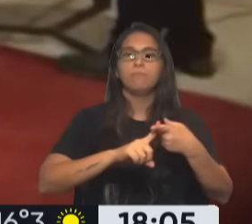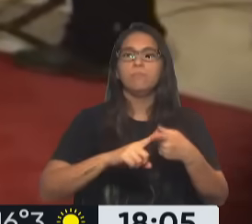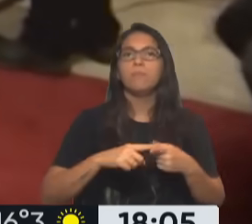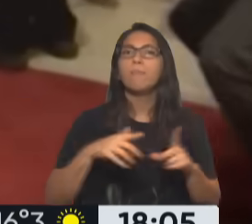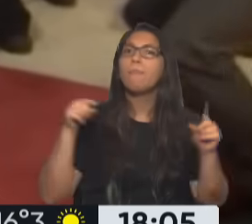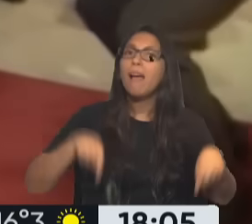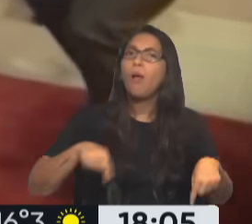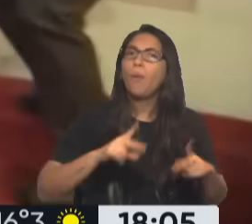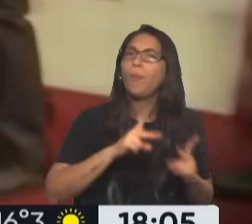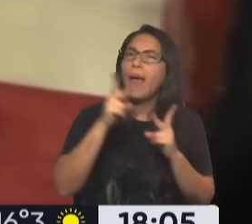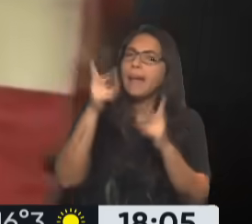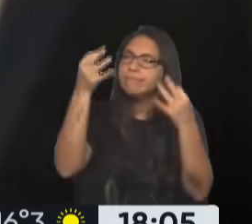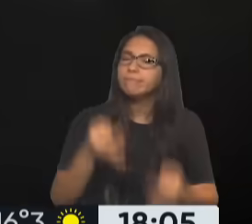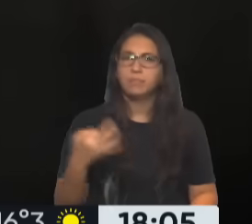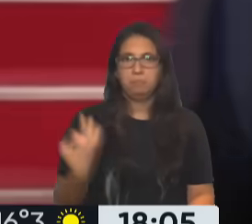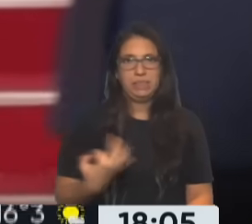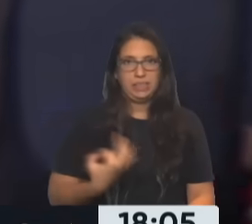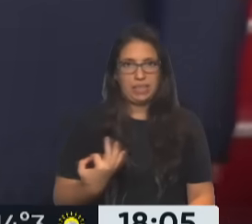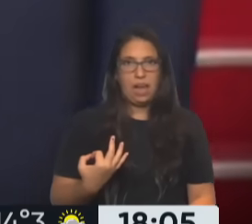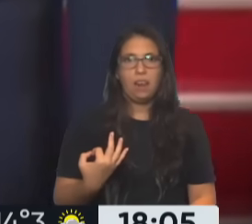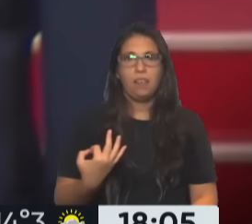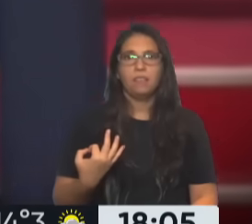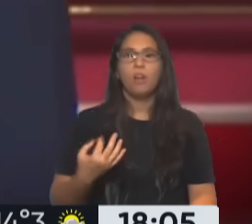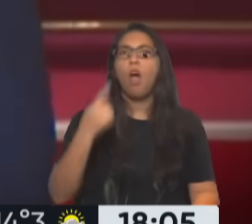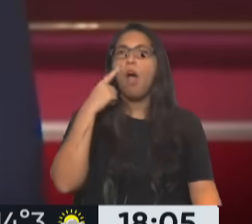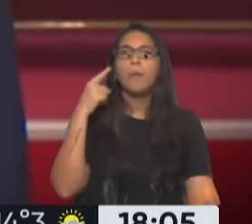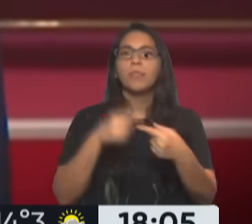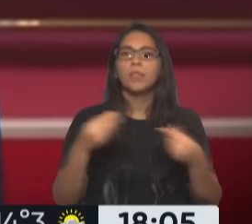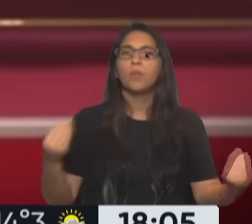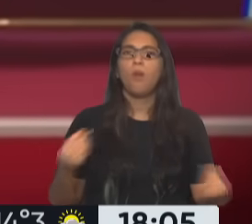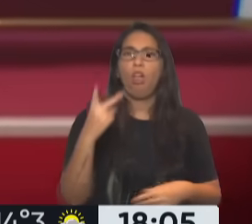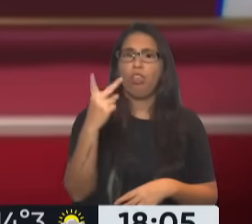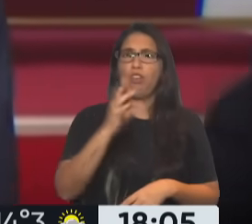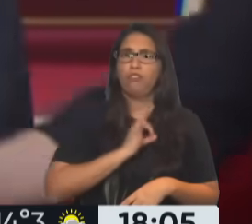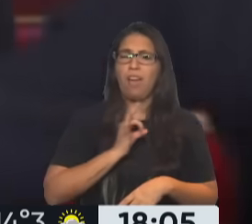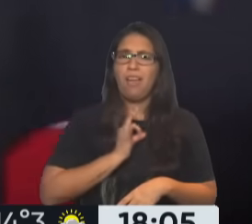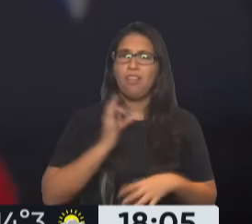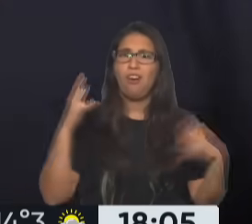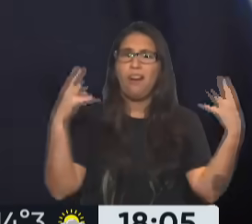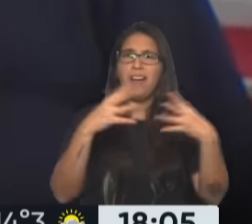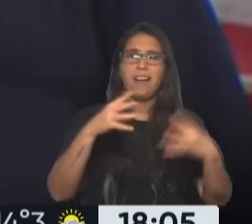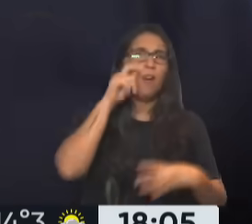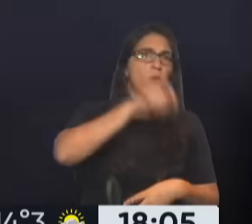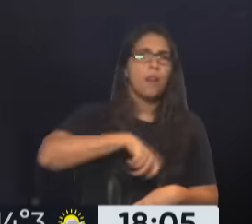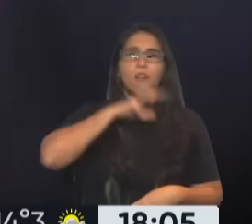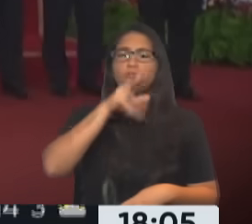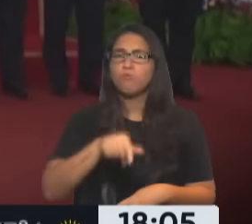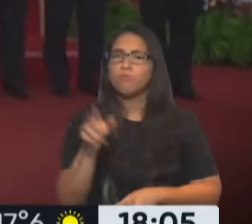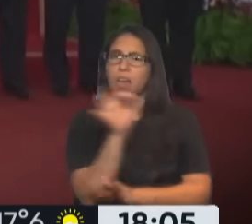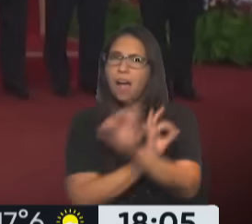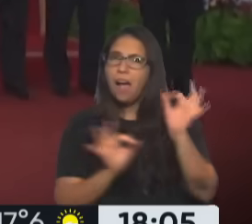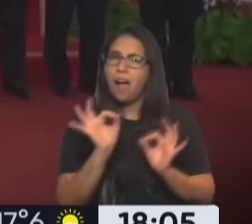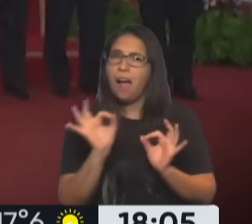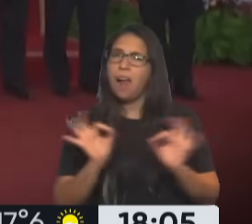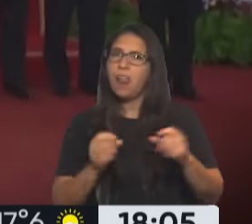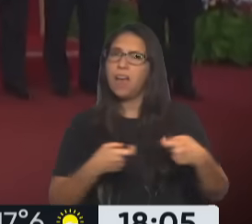embargo, es muy especial, ya que se da en el marco de los más de 2 años de guerra entre Ucrania y Rusia y la alianza estratégica que China oficializó